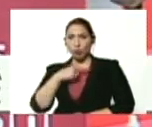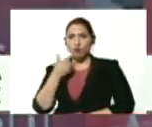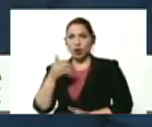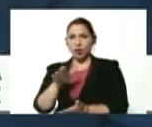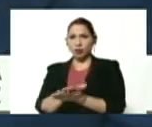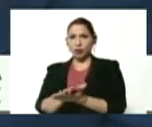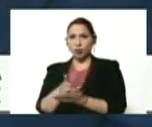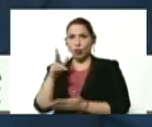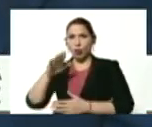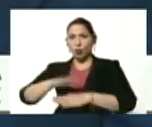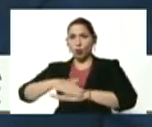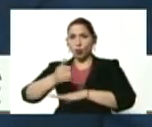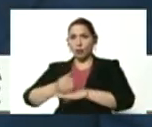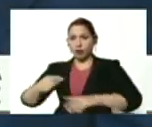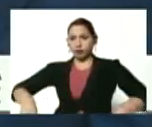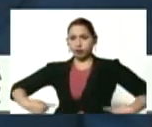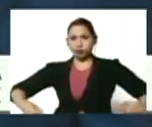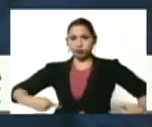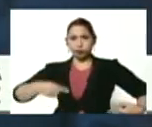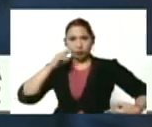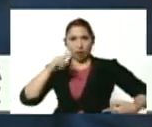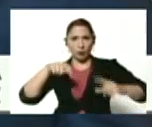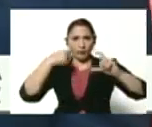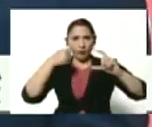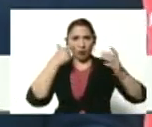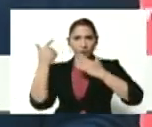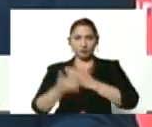Rueda. Veamos el siguiente video.